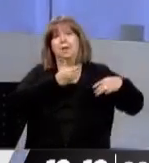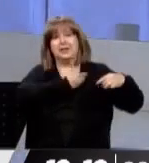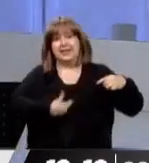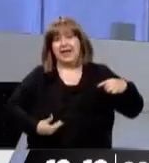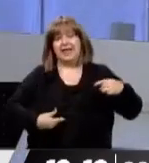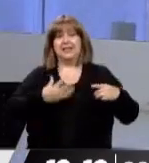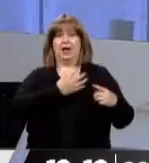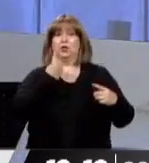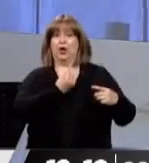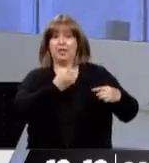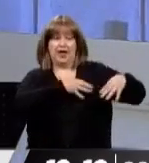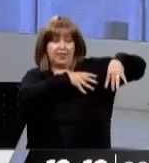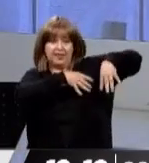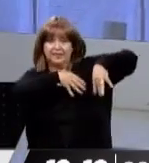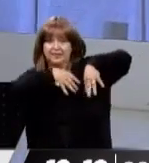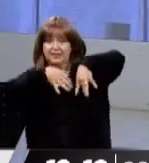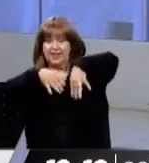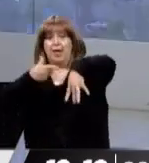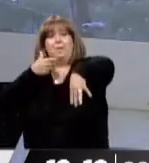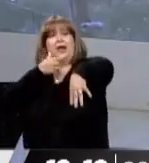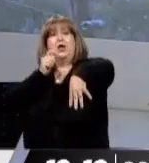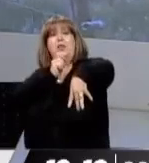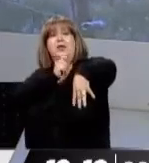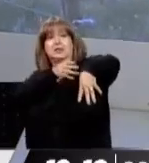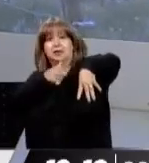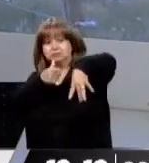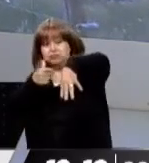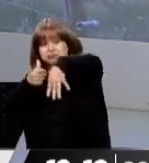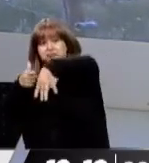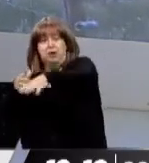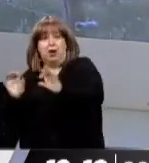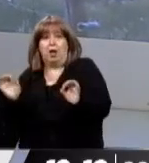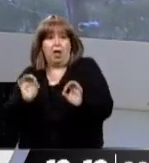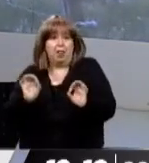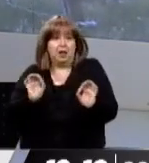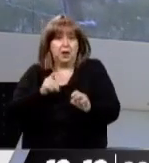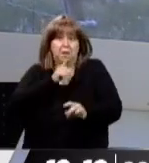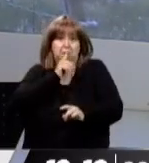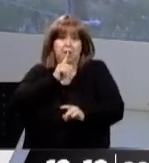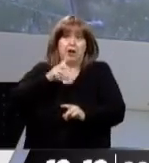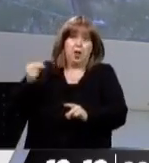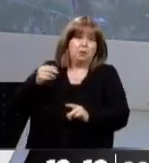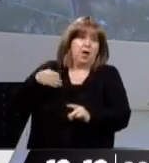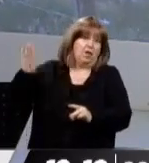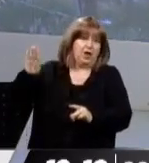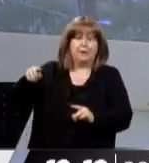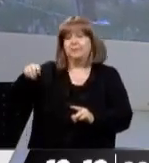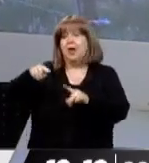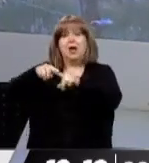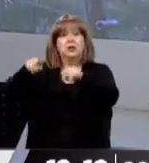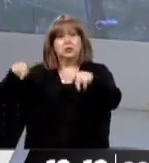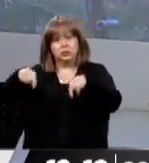en caravana, sí, conociendo el lugar. No fue así, ni siquiera dentro del perímetro donde, por ejemplo, hay juegos de niños, uh-huh, está muy lindo, ambientado, veíamos parte